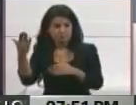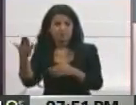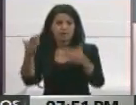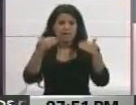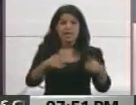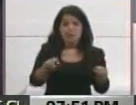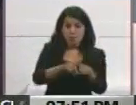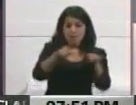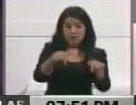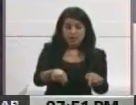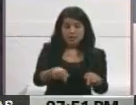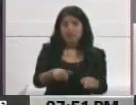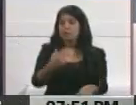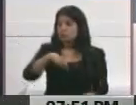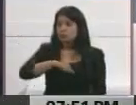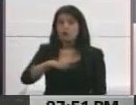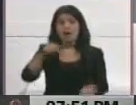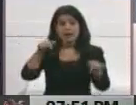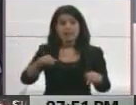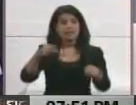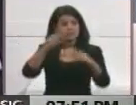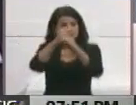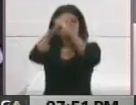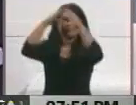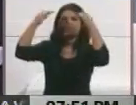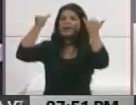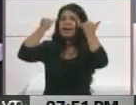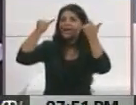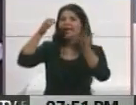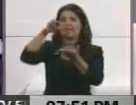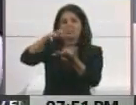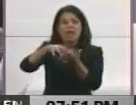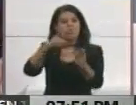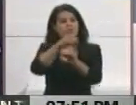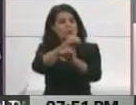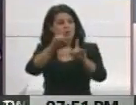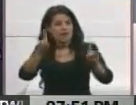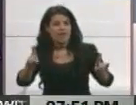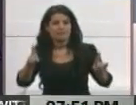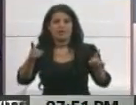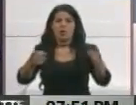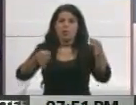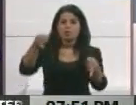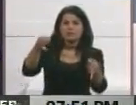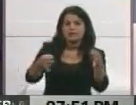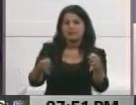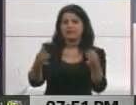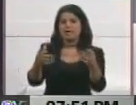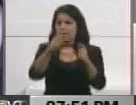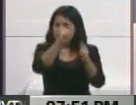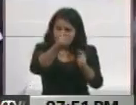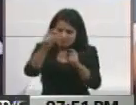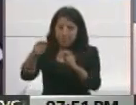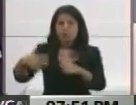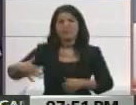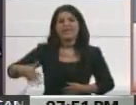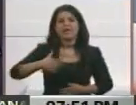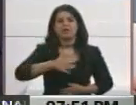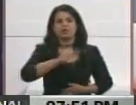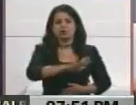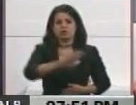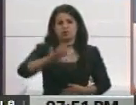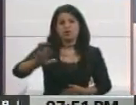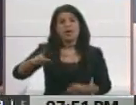democrático de derecho y de Justicia que son parte de la revolución bolivariana y del proceso Constituyente no se puede